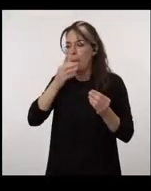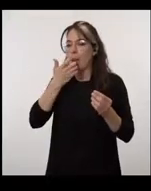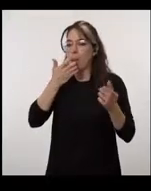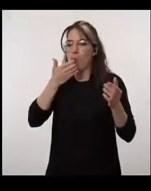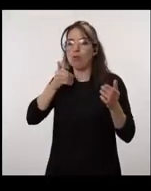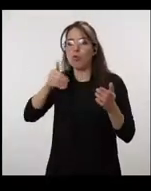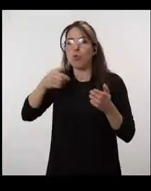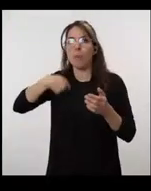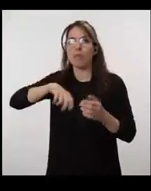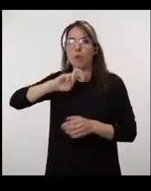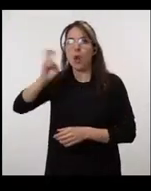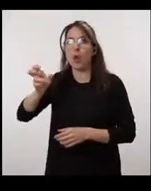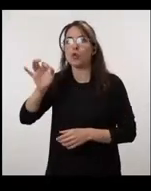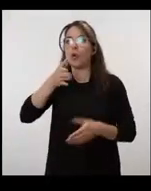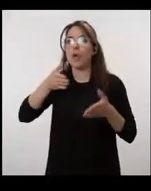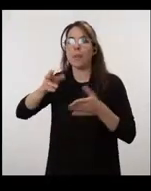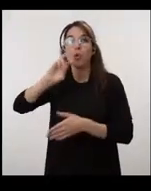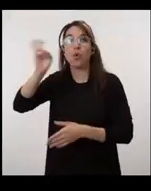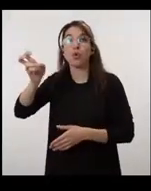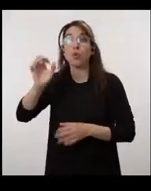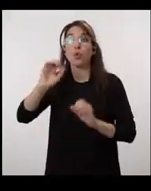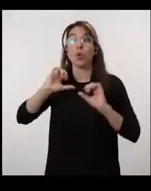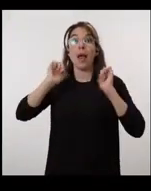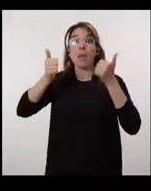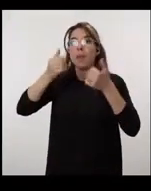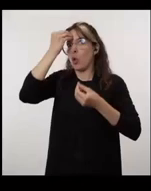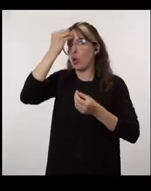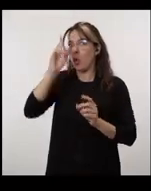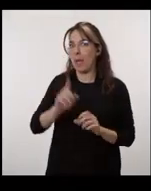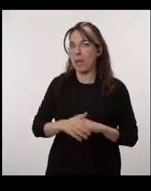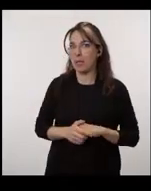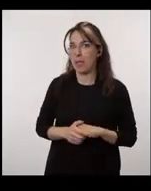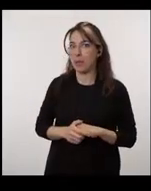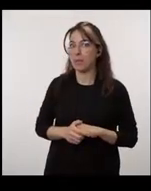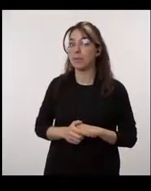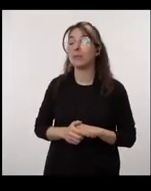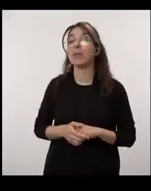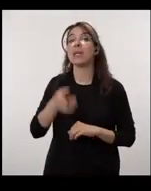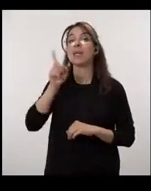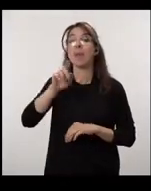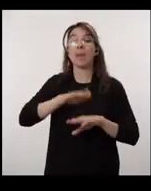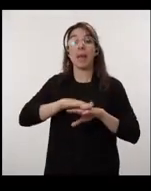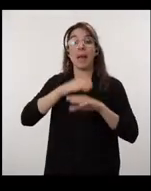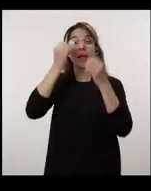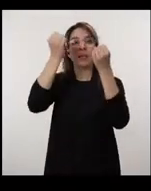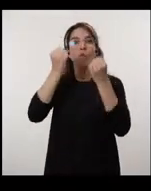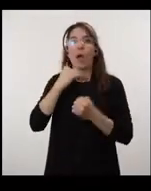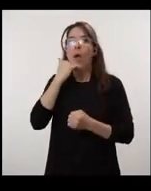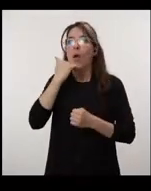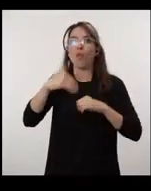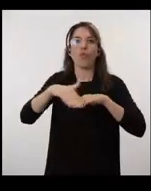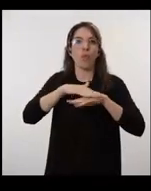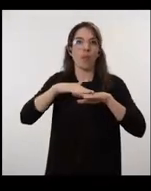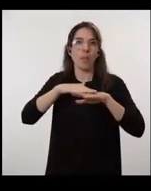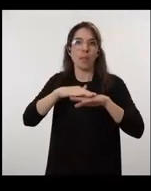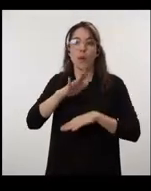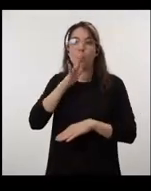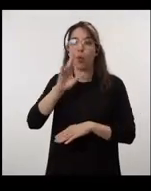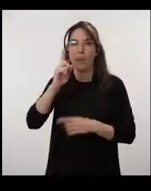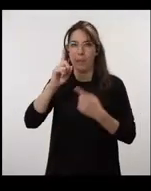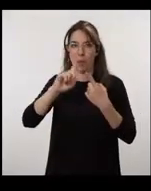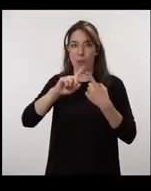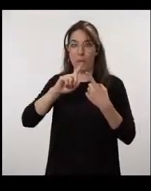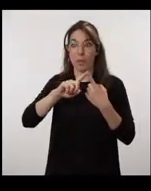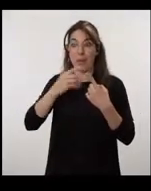futuro profesional otras vías que inicialmente pues no te planteas y para la institución es fundamental porque